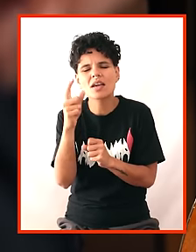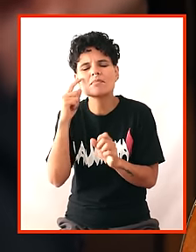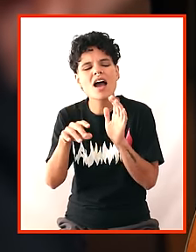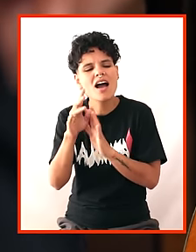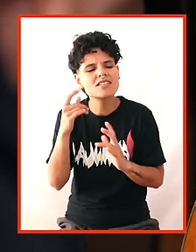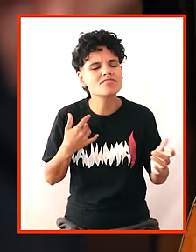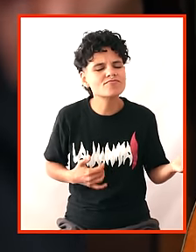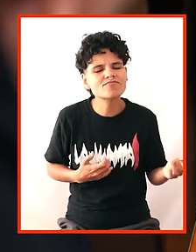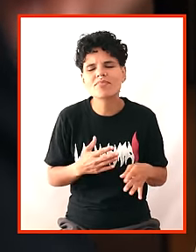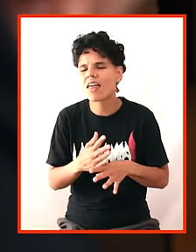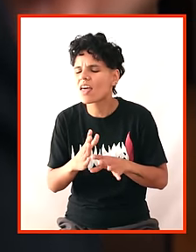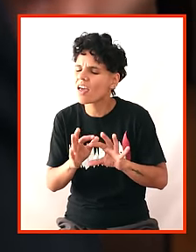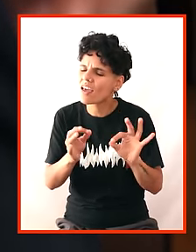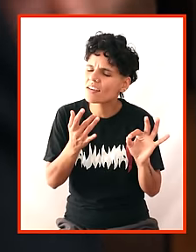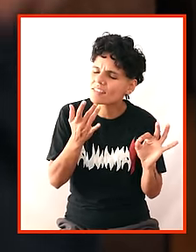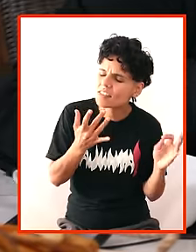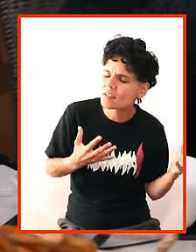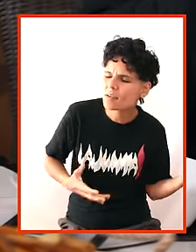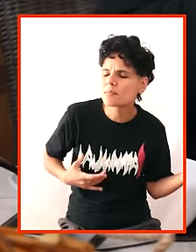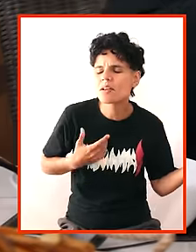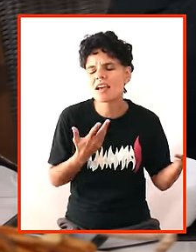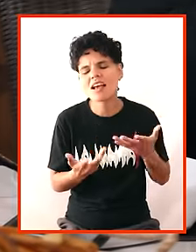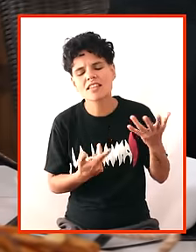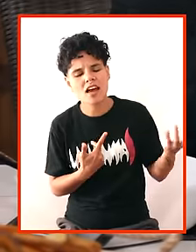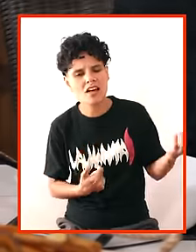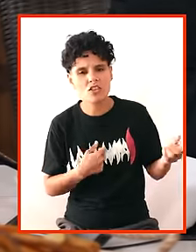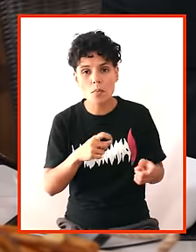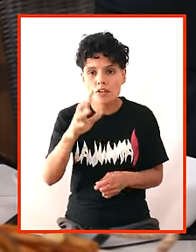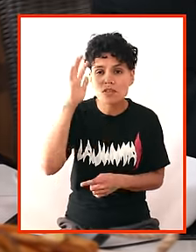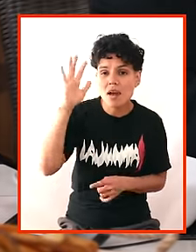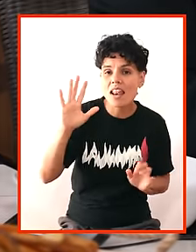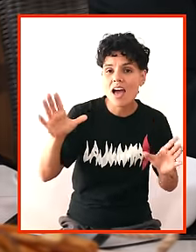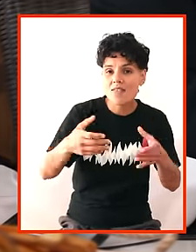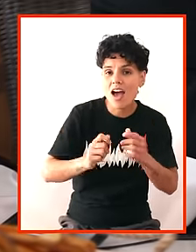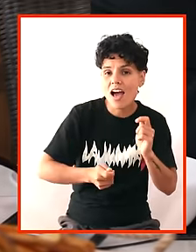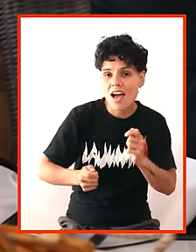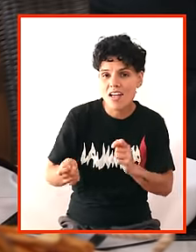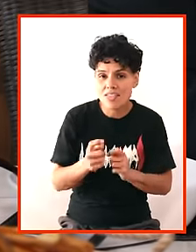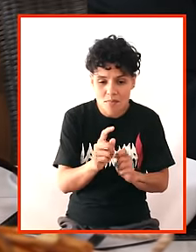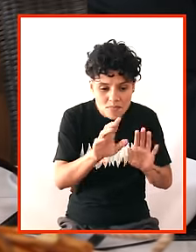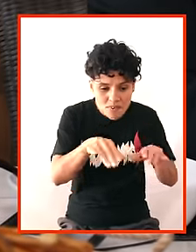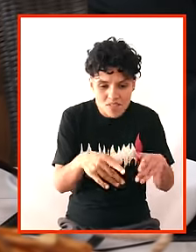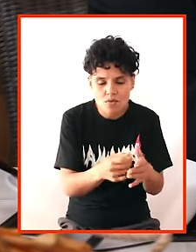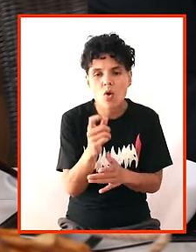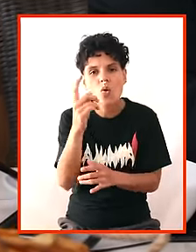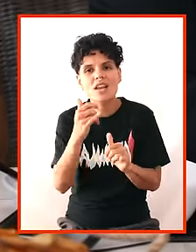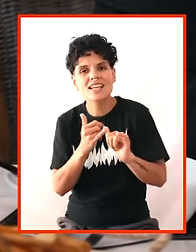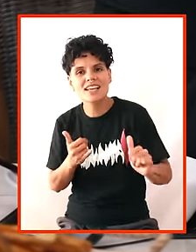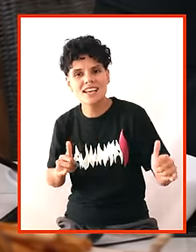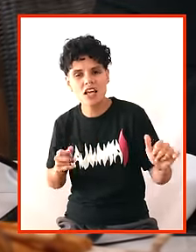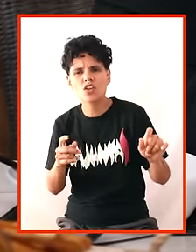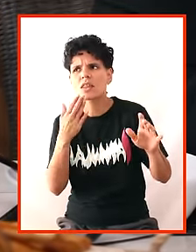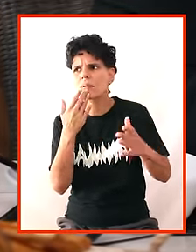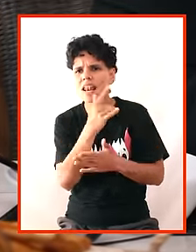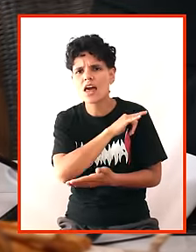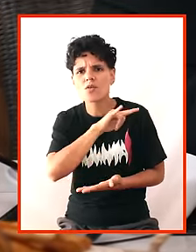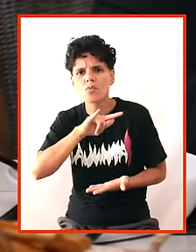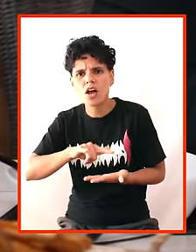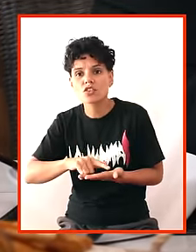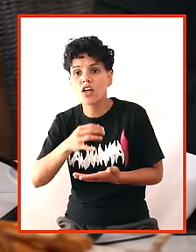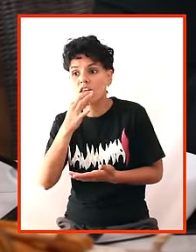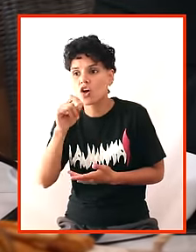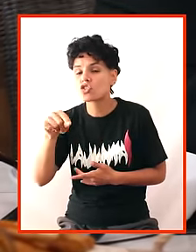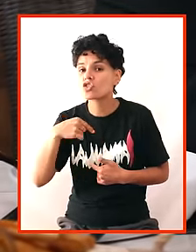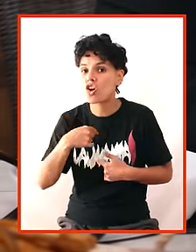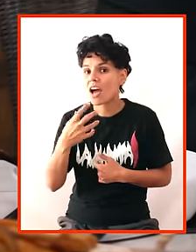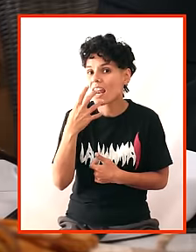más cantautor, pero... ¿Pero se lo imaginaba de esa manera? Sí, de hecho, un ingeniero que trabajó en el disco se lo encontró una vez en el aeropuerto y se acercó y le dijo, oye, yo